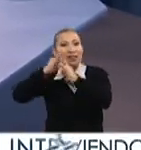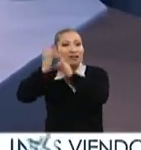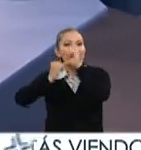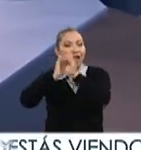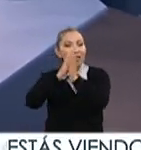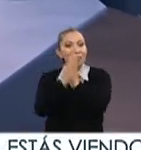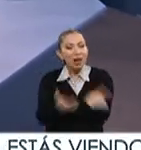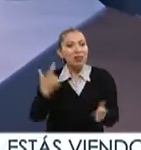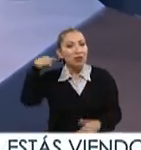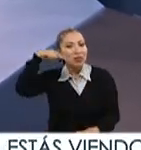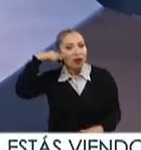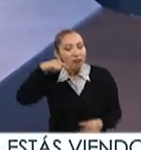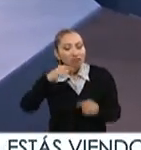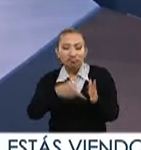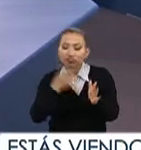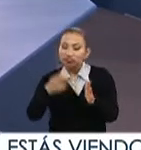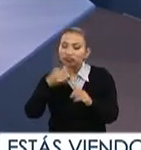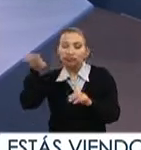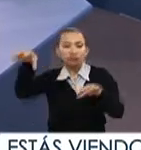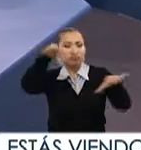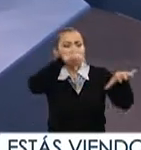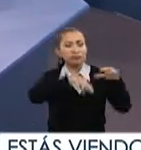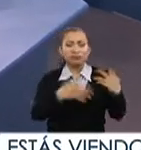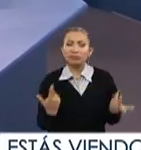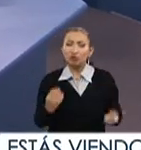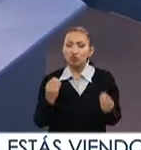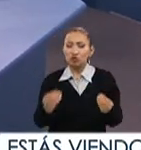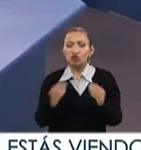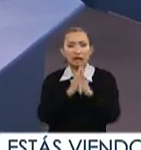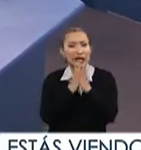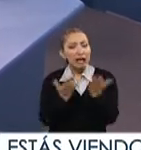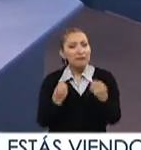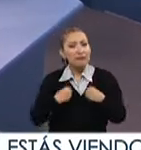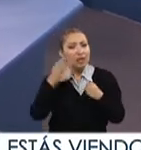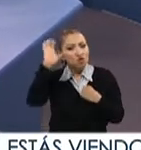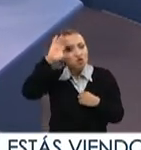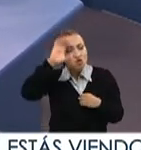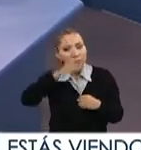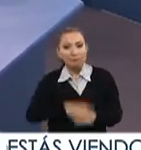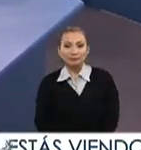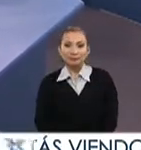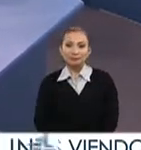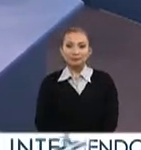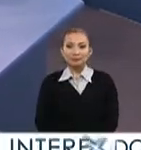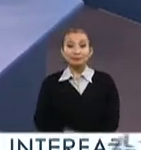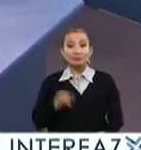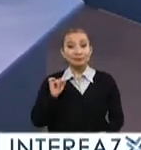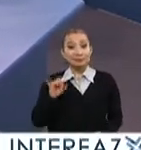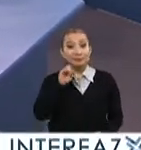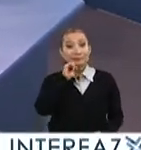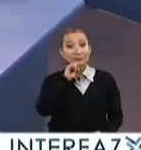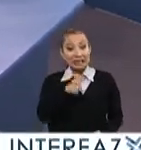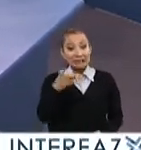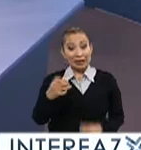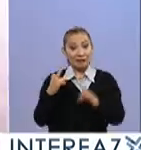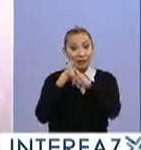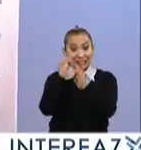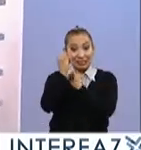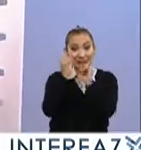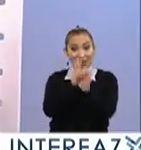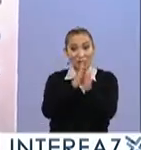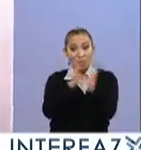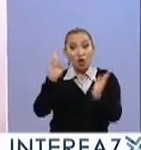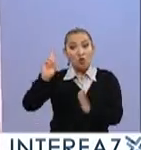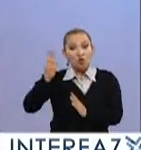Internacional del Libro de Guadalajara. En fin, Ana Cris, pues mucha vida cultural en nuestro país. Así es, además esta Feria Internacional del